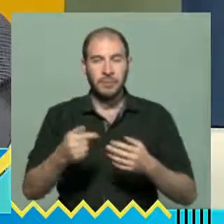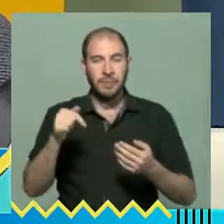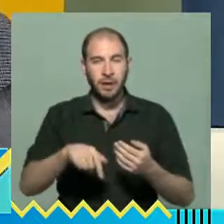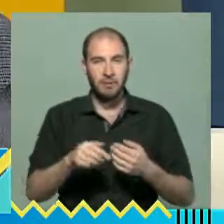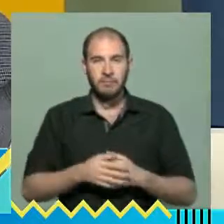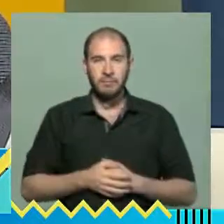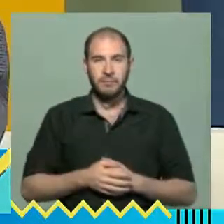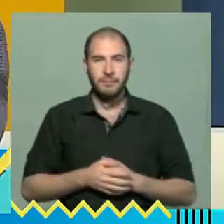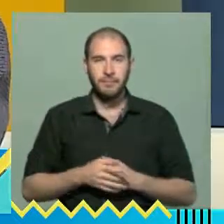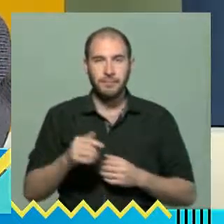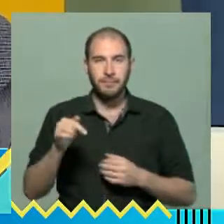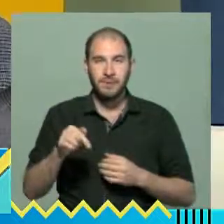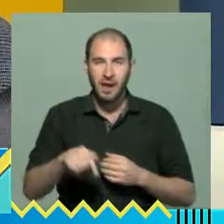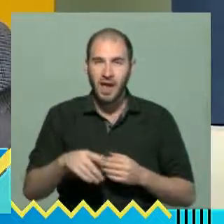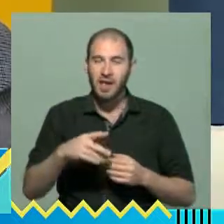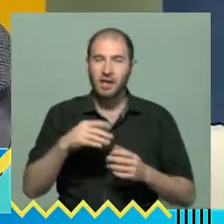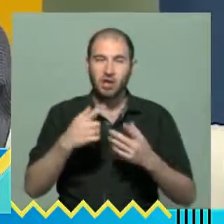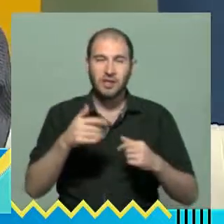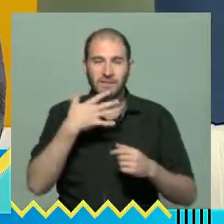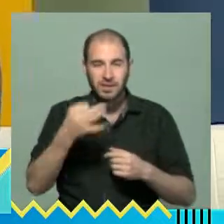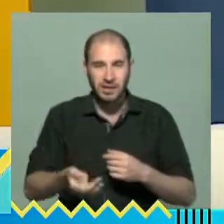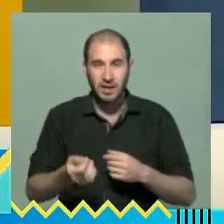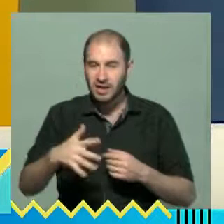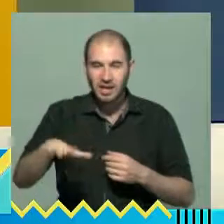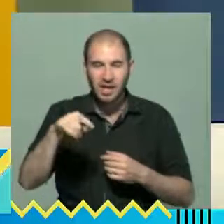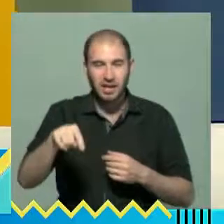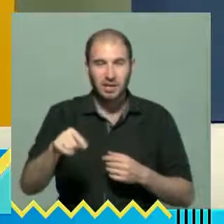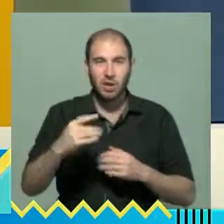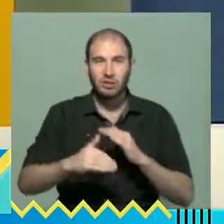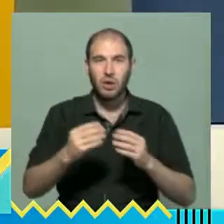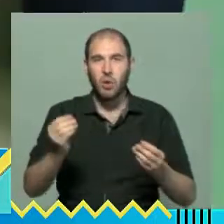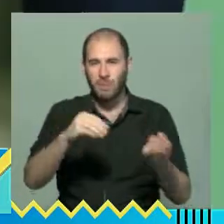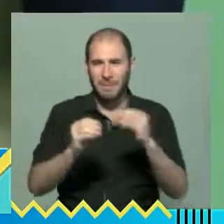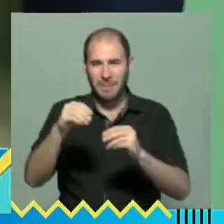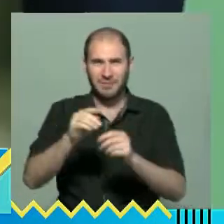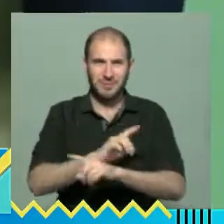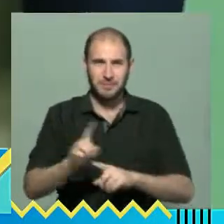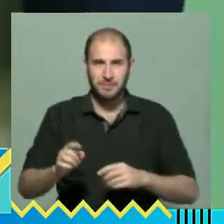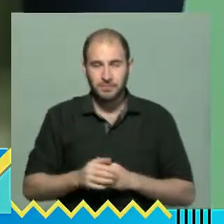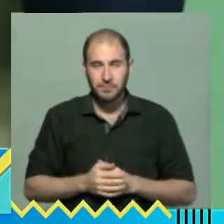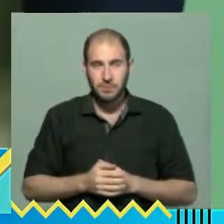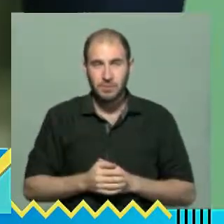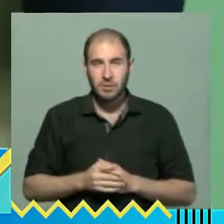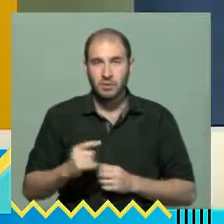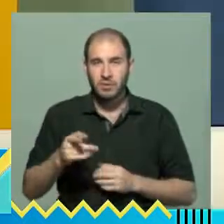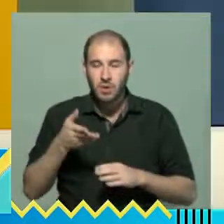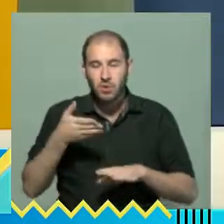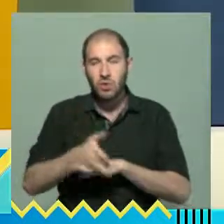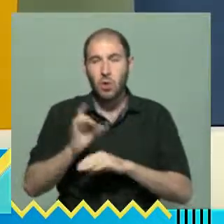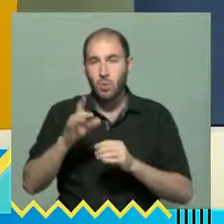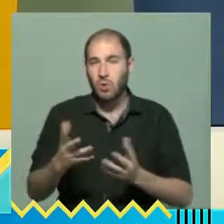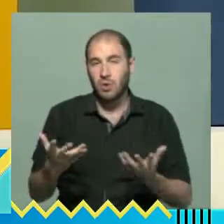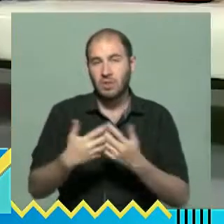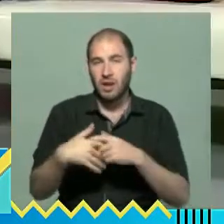construido atomizan y dividen la realidad, y la realidad es mucho más que la suma de las partes. Entonces no la podemos abordar si no nos